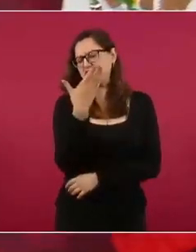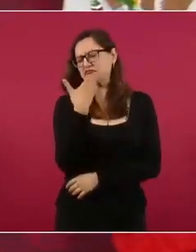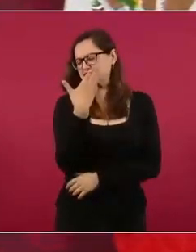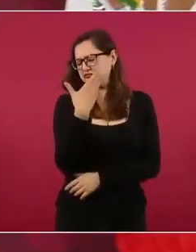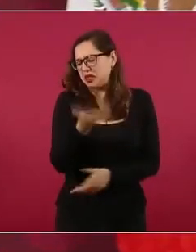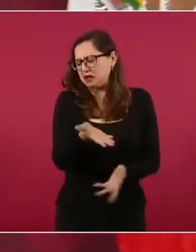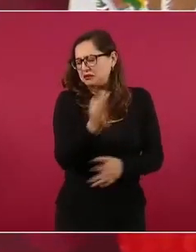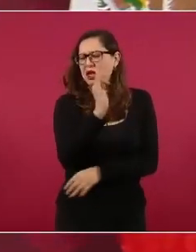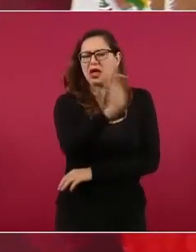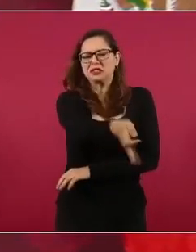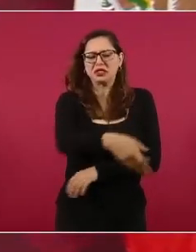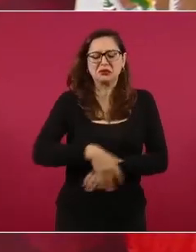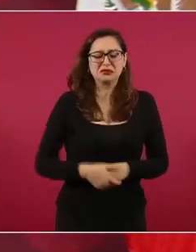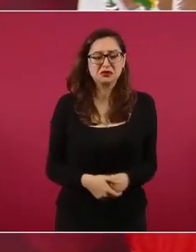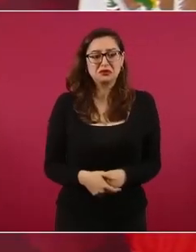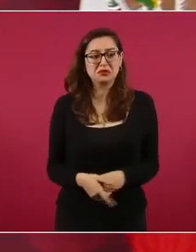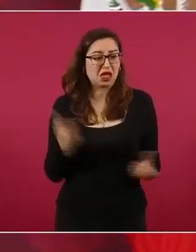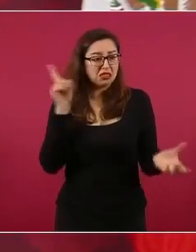confiables?